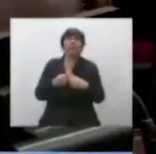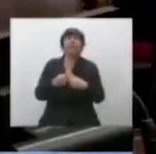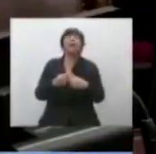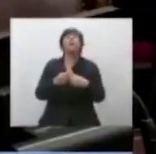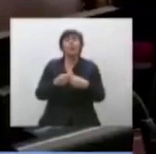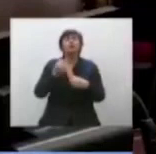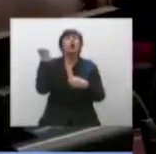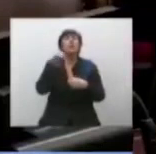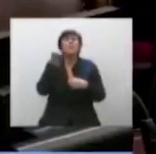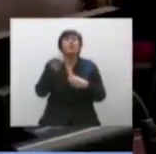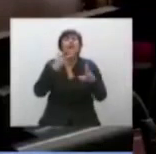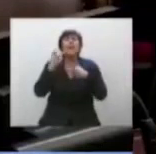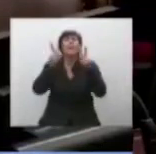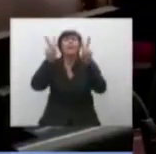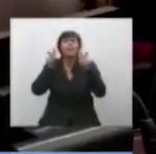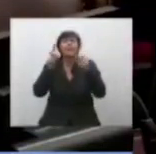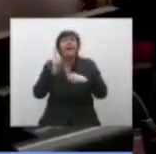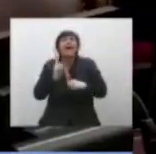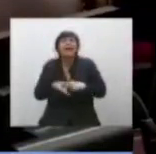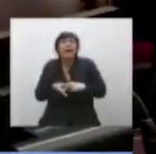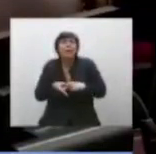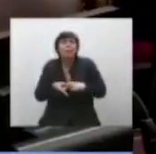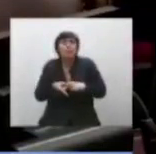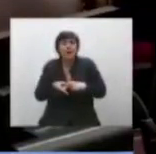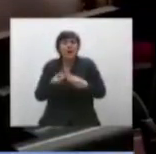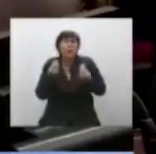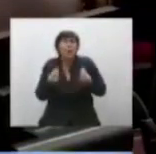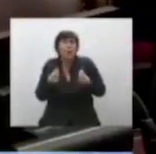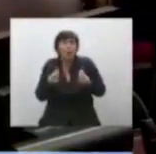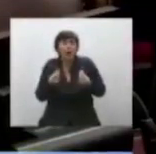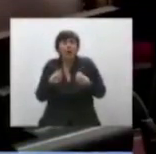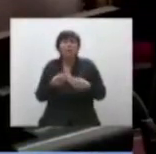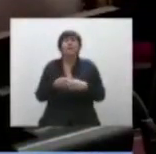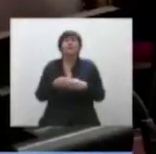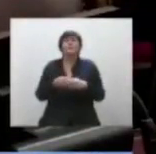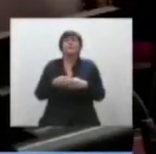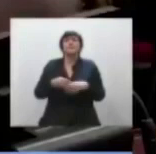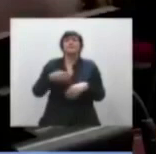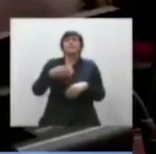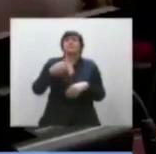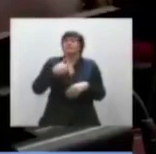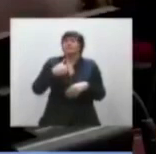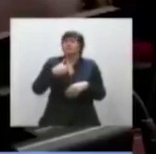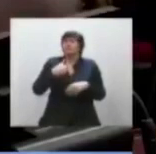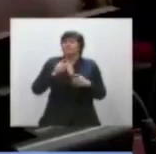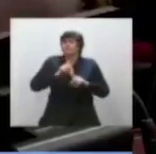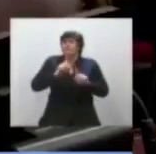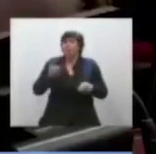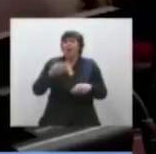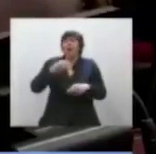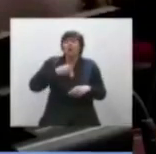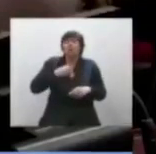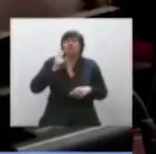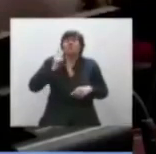O 9 meses. Una barbaridad. Es una barbaridad. Que tiene que ver con ir más allá y algo que ya está legislado, está en el Código